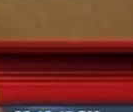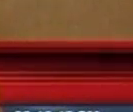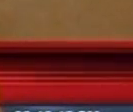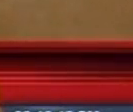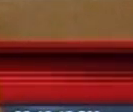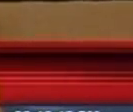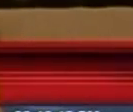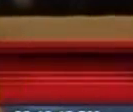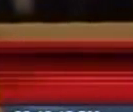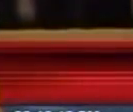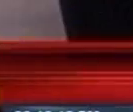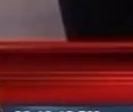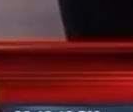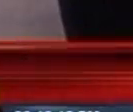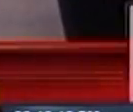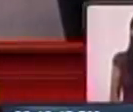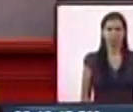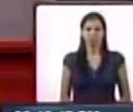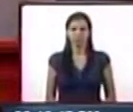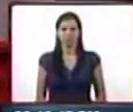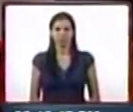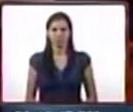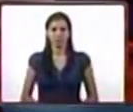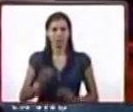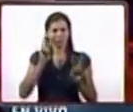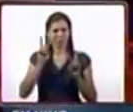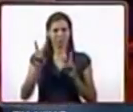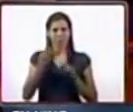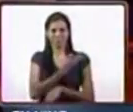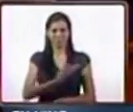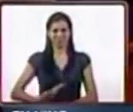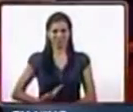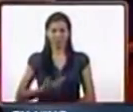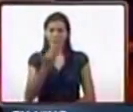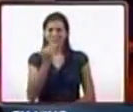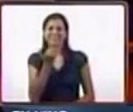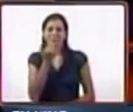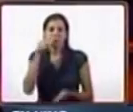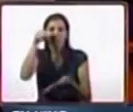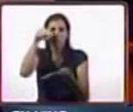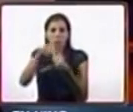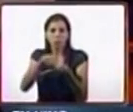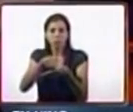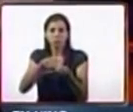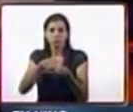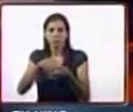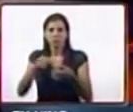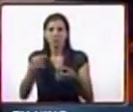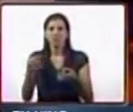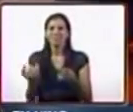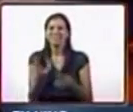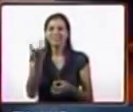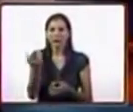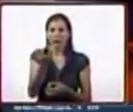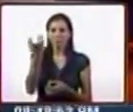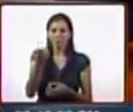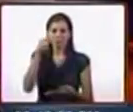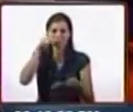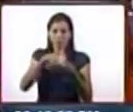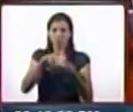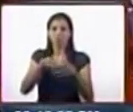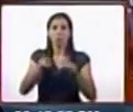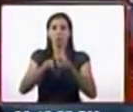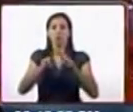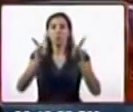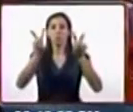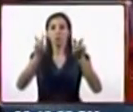Bien, estamos apreciando el instante en el cual el presidente Nicolás Maduro va a encender la llama eterna que forma parte del nuevo mausoleo